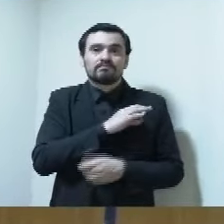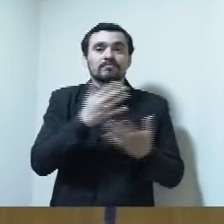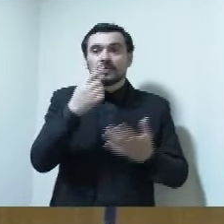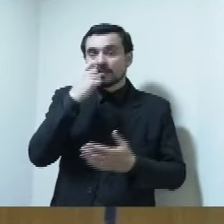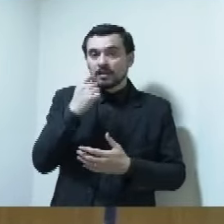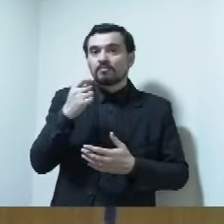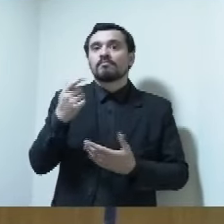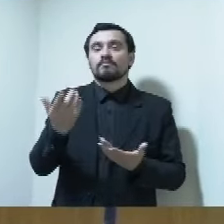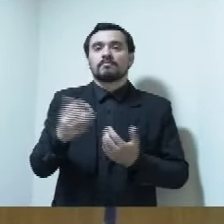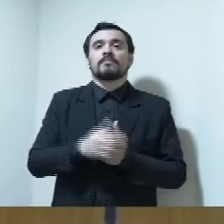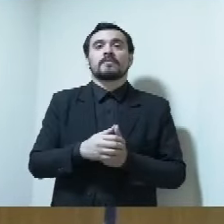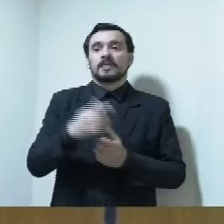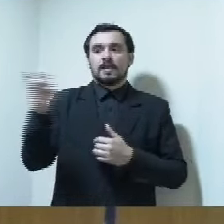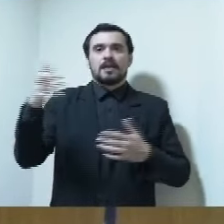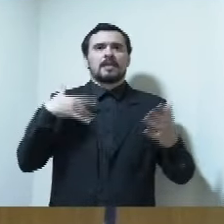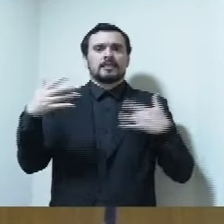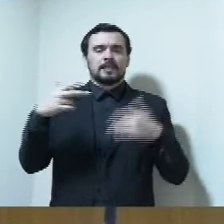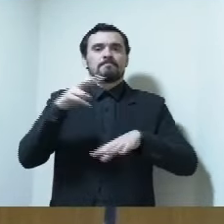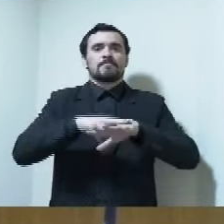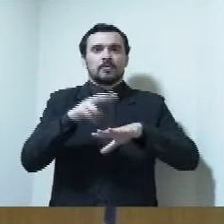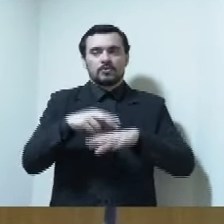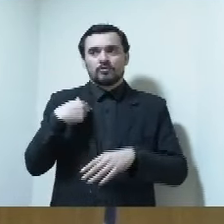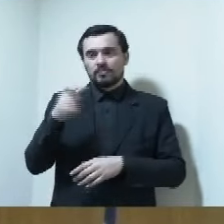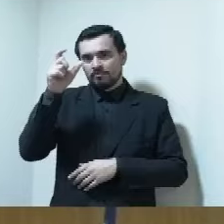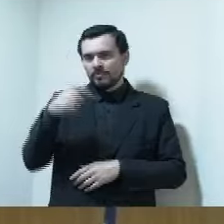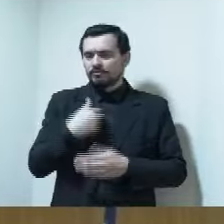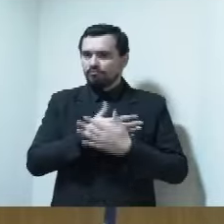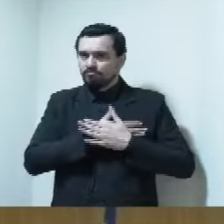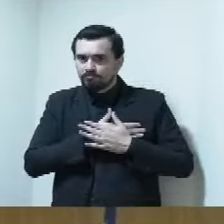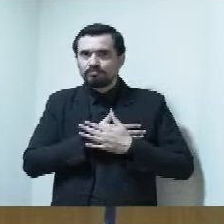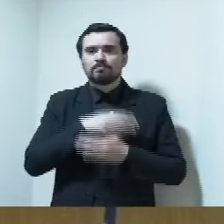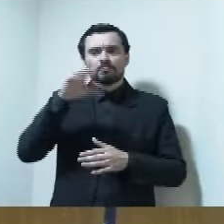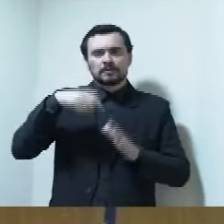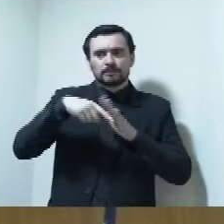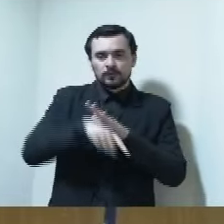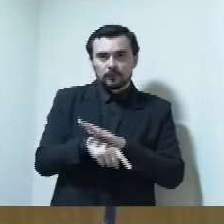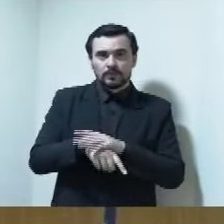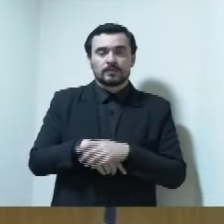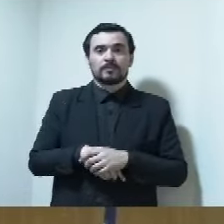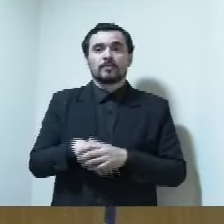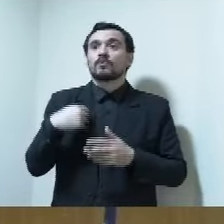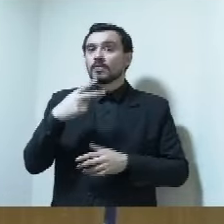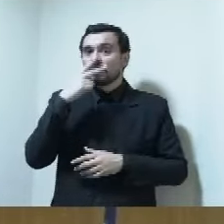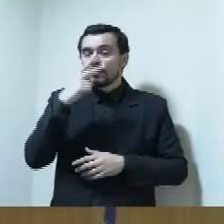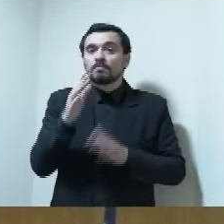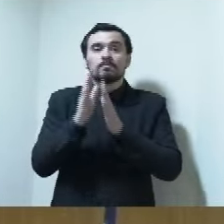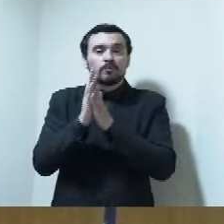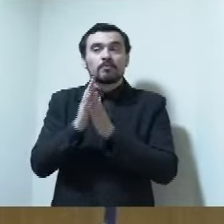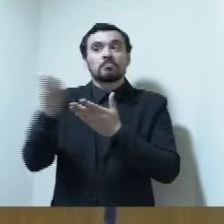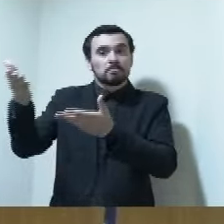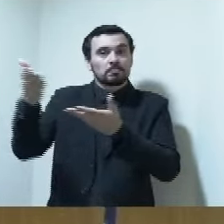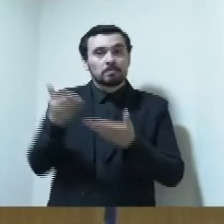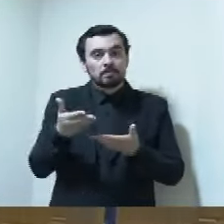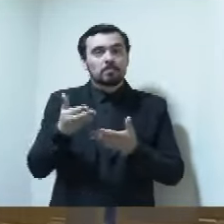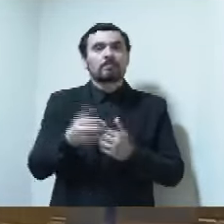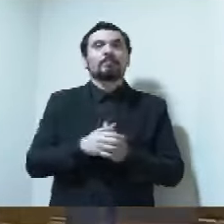al Mérito fue a un gran artista paraguayo a quien quiero muchísimo, de lo más profundo. Quiero, por favor, que le demos la